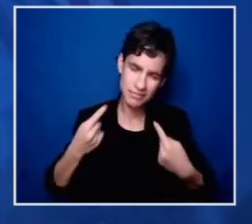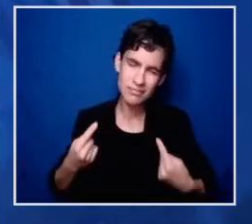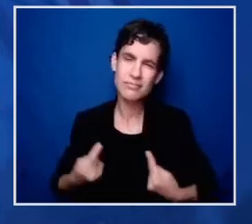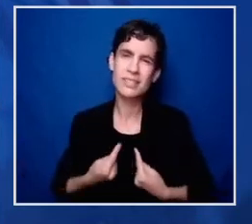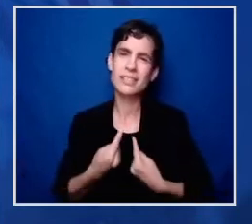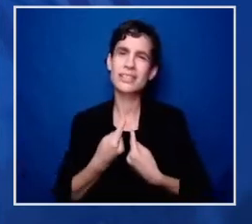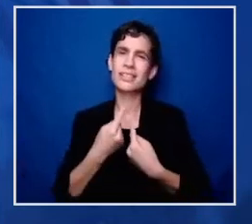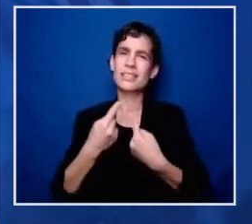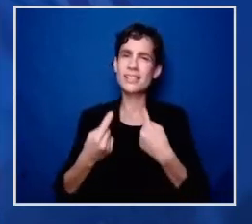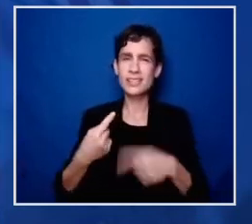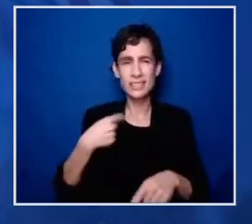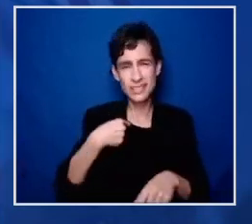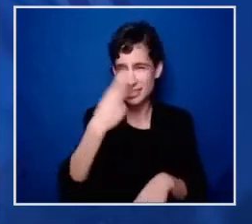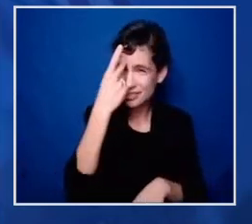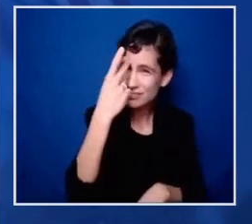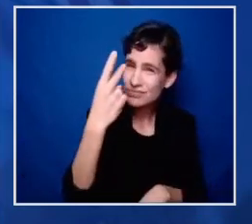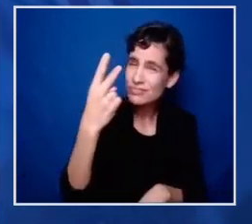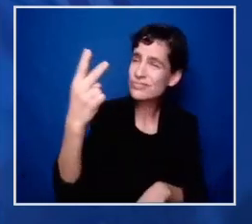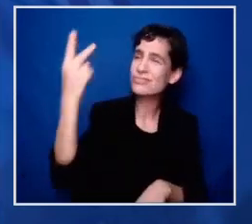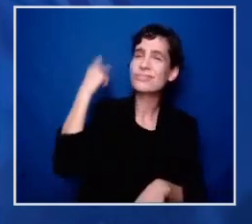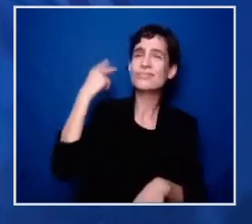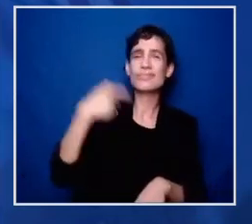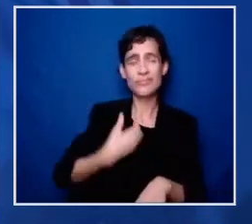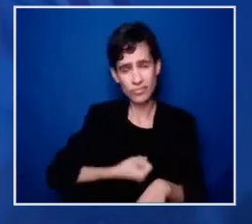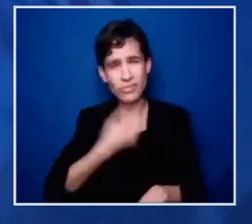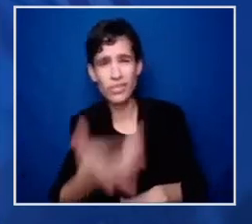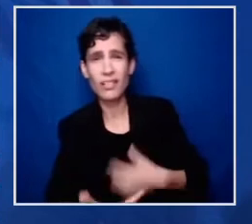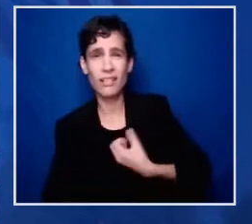tú indiferente.